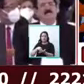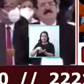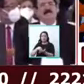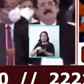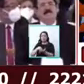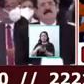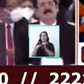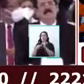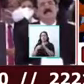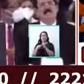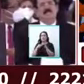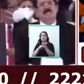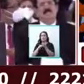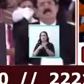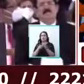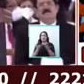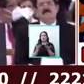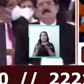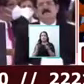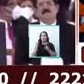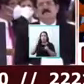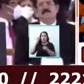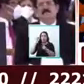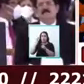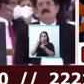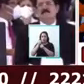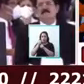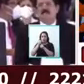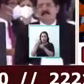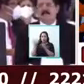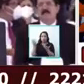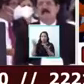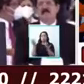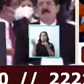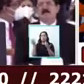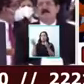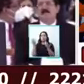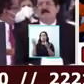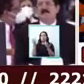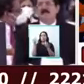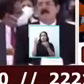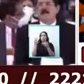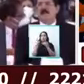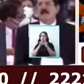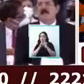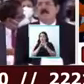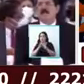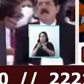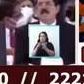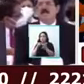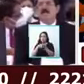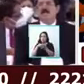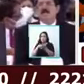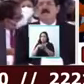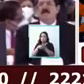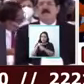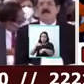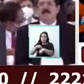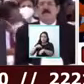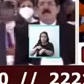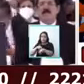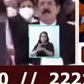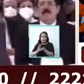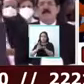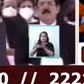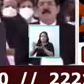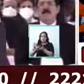un proceso de mediano y largo plazo. Lo que sí debe comprometerse es